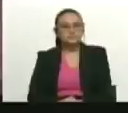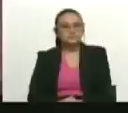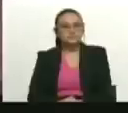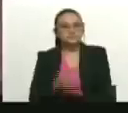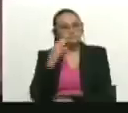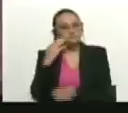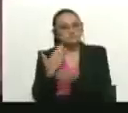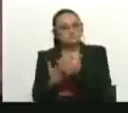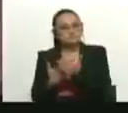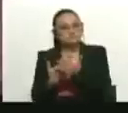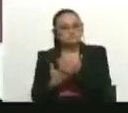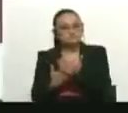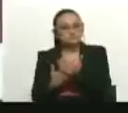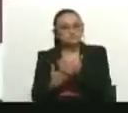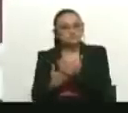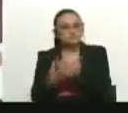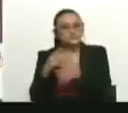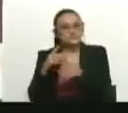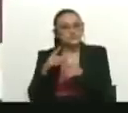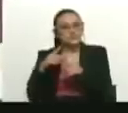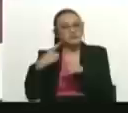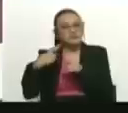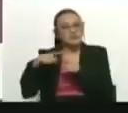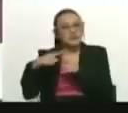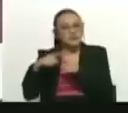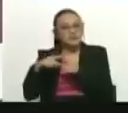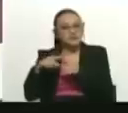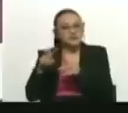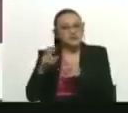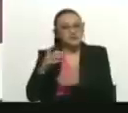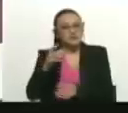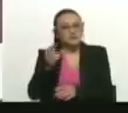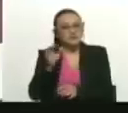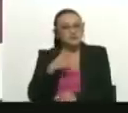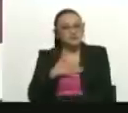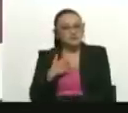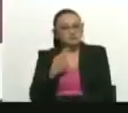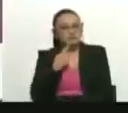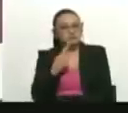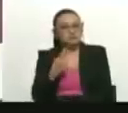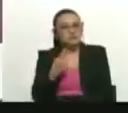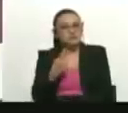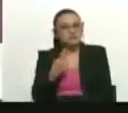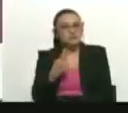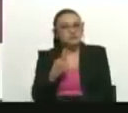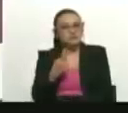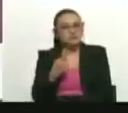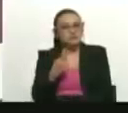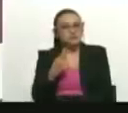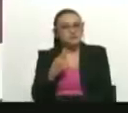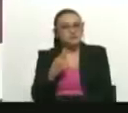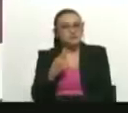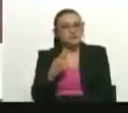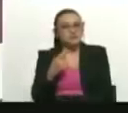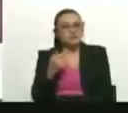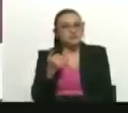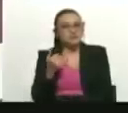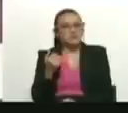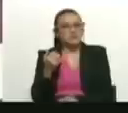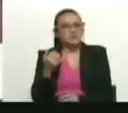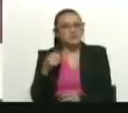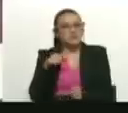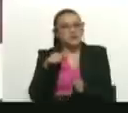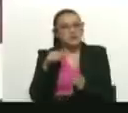rectificado en varias escenas su deseo el deseo de Venezuela de entrar en